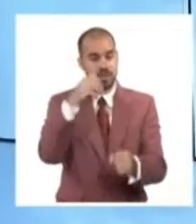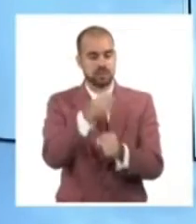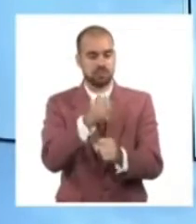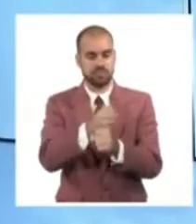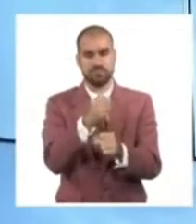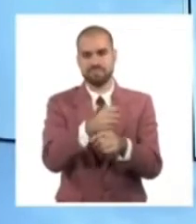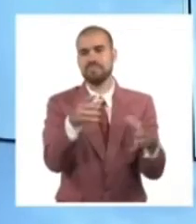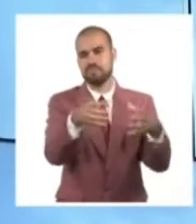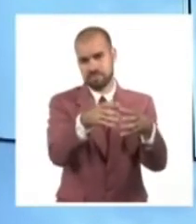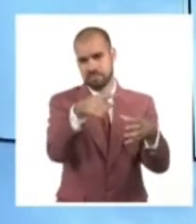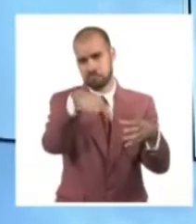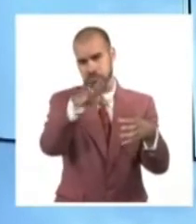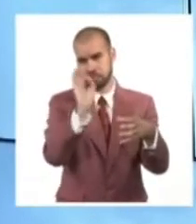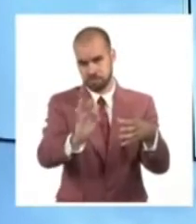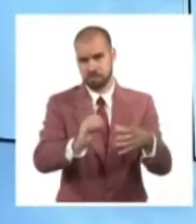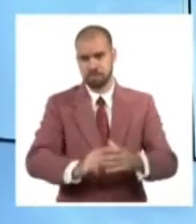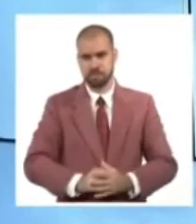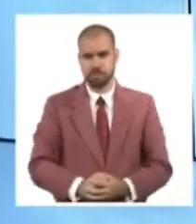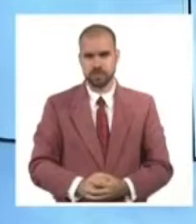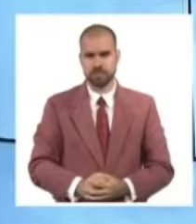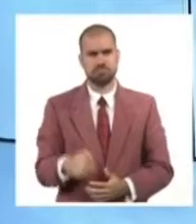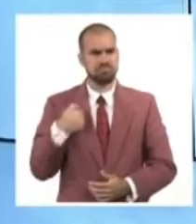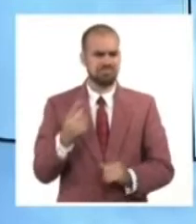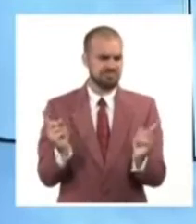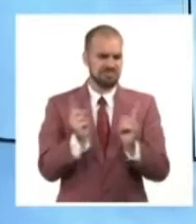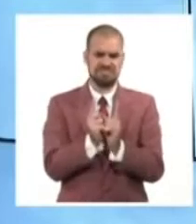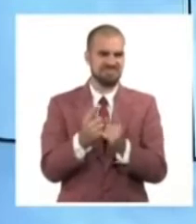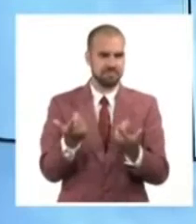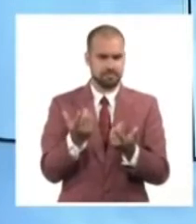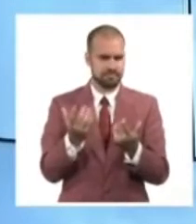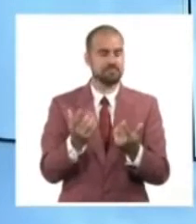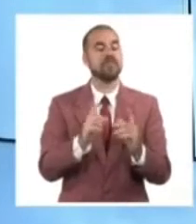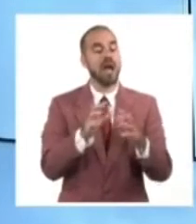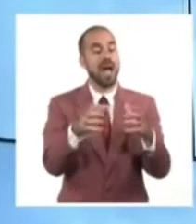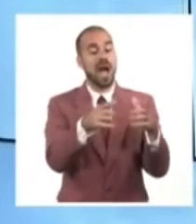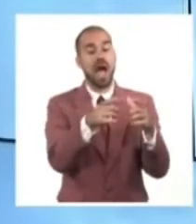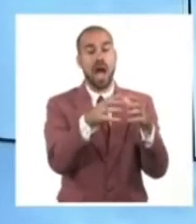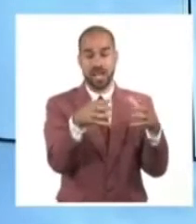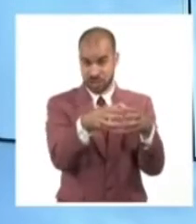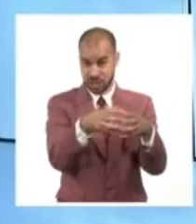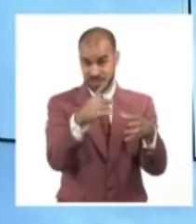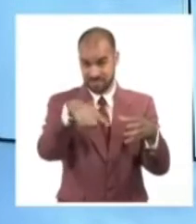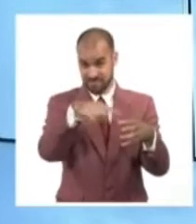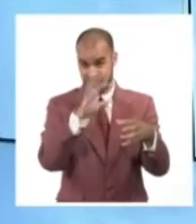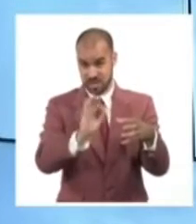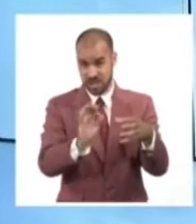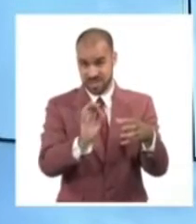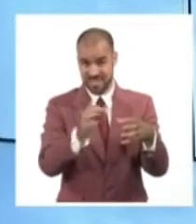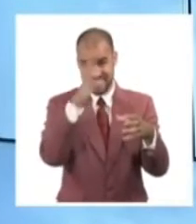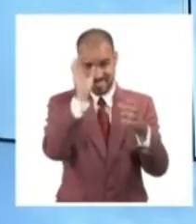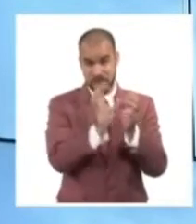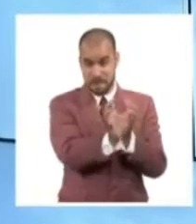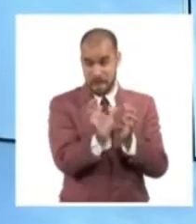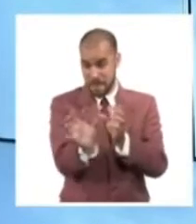sociedad. Yo te resumiría que es una sociedad que hoy ha tenido por